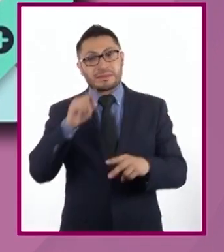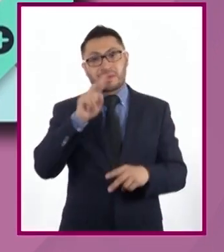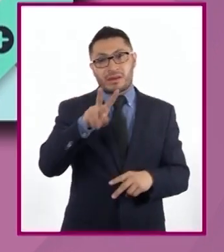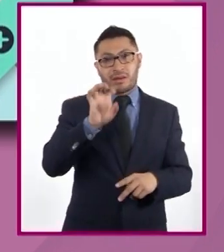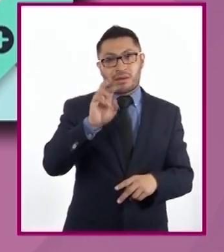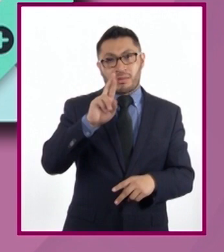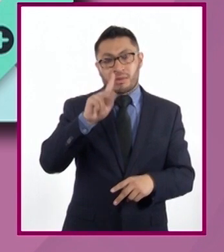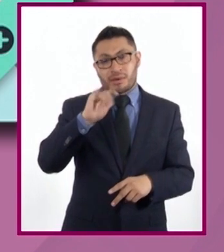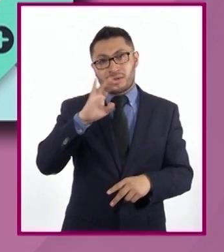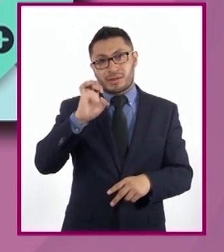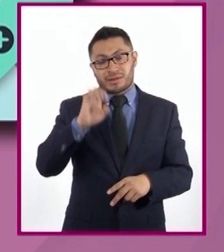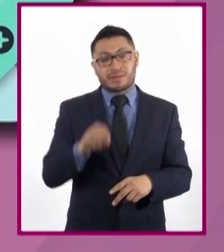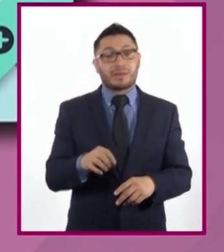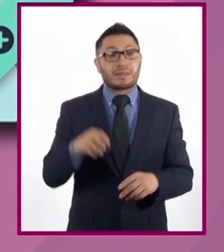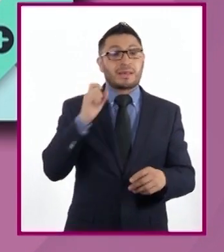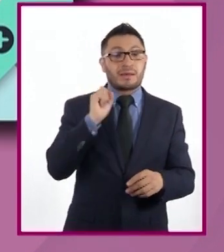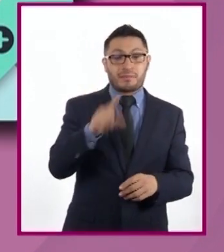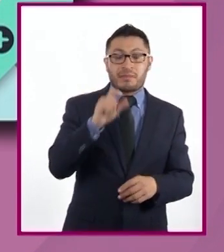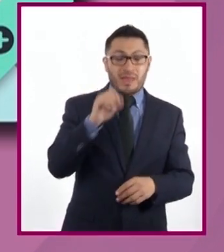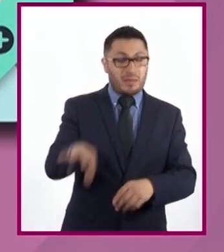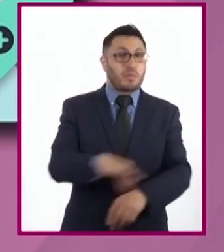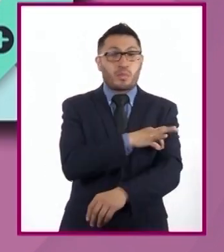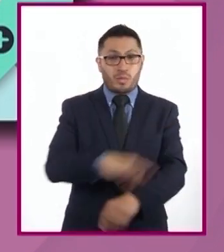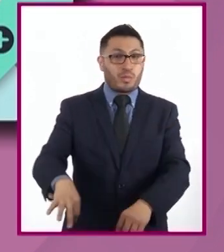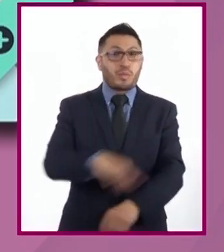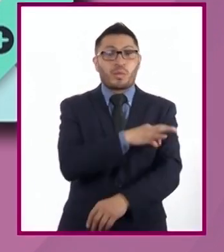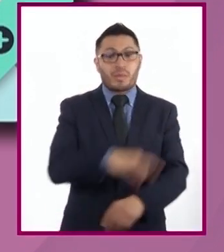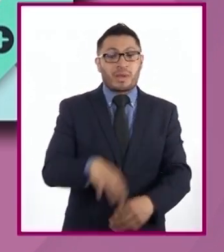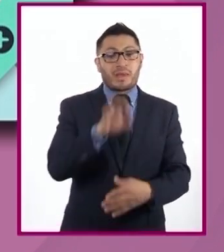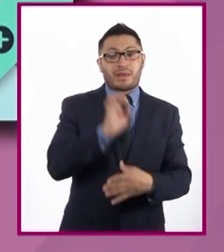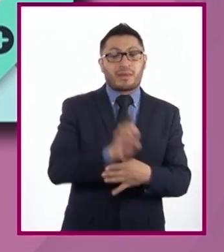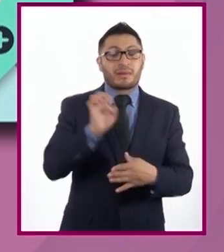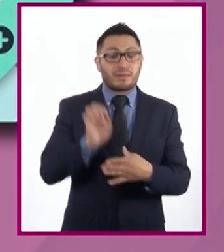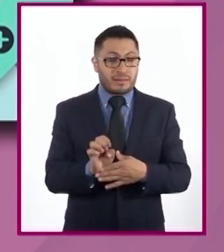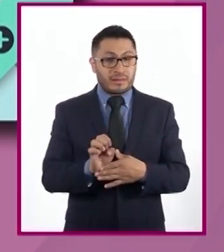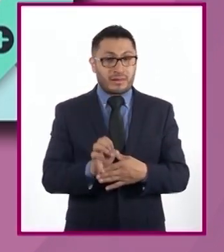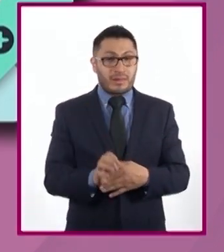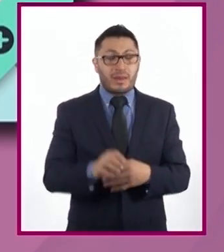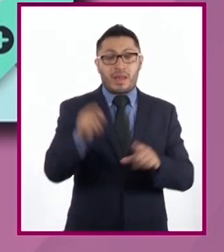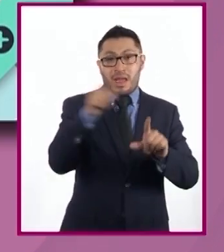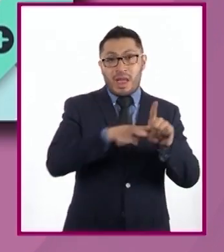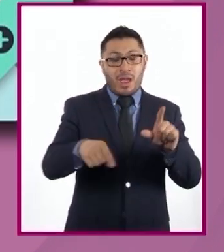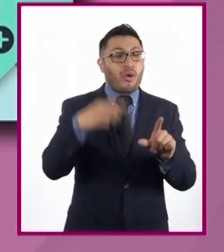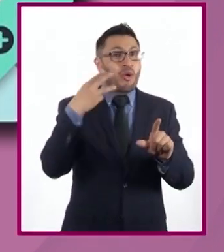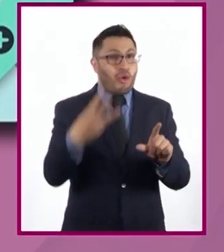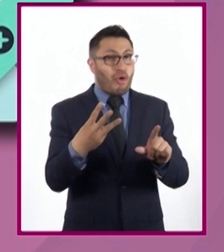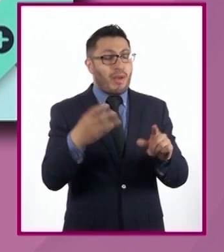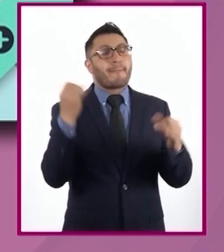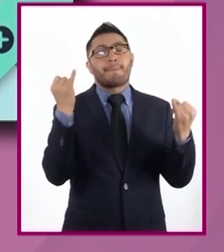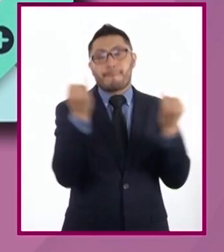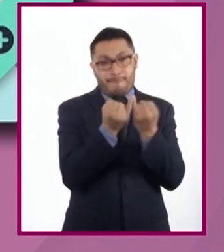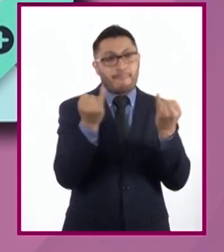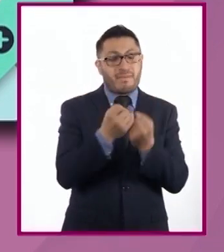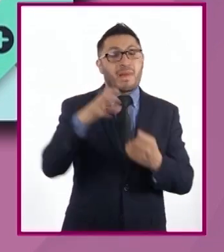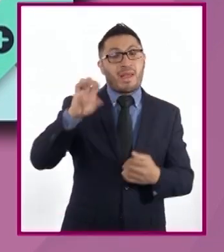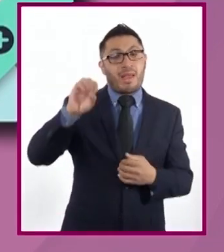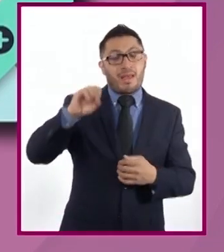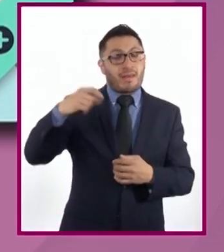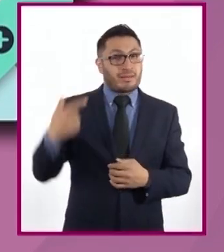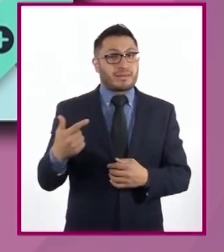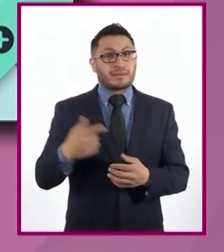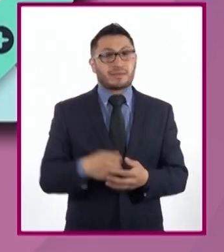vértice y por lo tanto miden lo mismo. Entonces, el ángulo 3 también mide 60